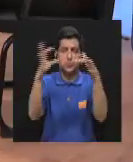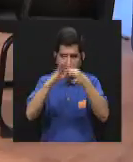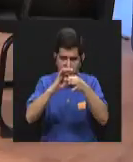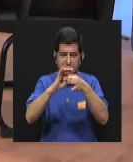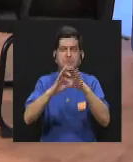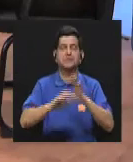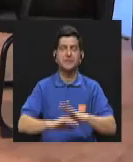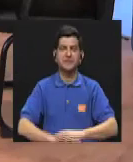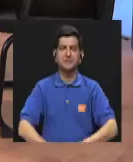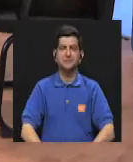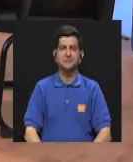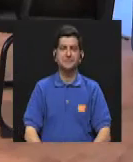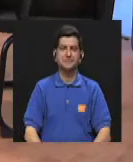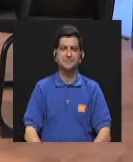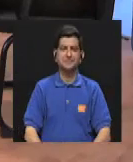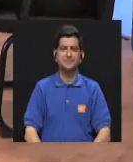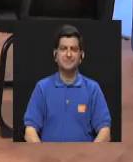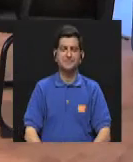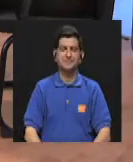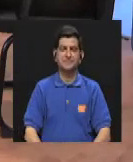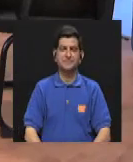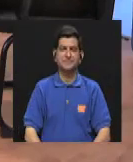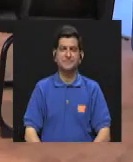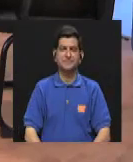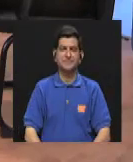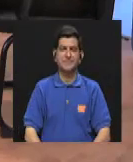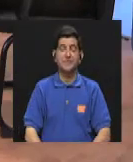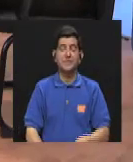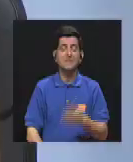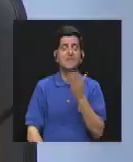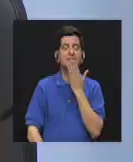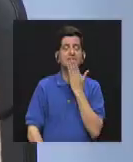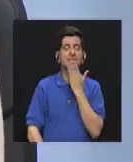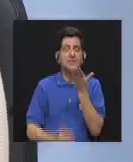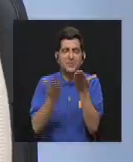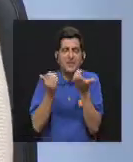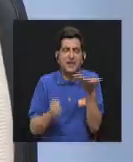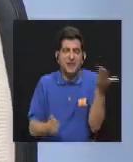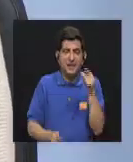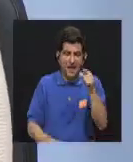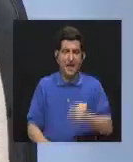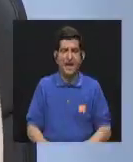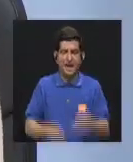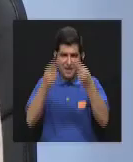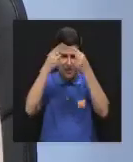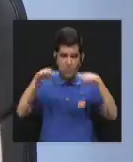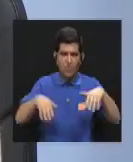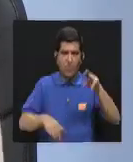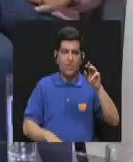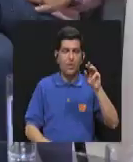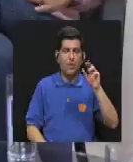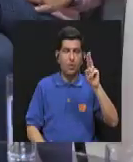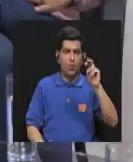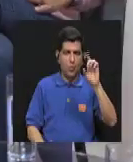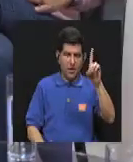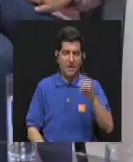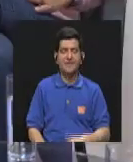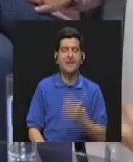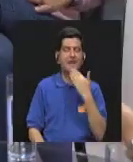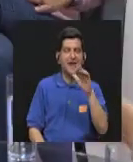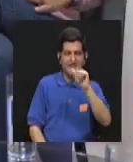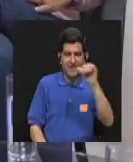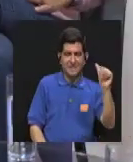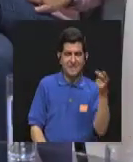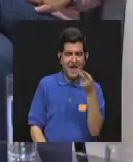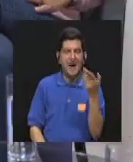otros productos programa de producción de material audiovisual. Entonces, ¿qué quieren los indios en la plataforma de la UNED? Muchas gracias, Alejandro. Muchas gracias a vos,